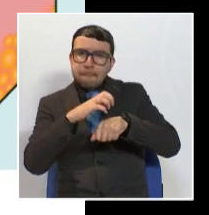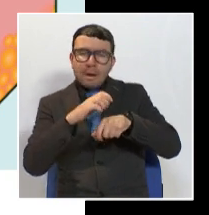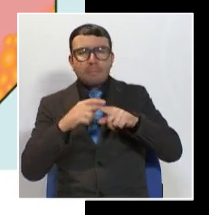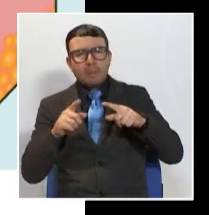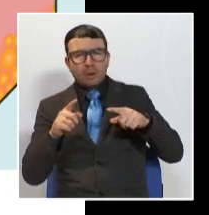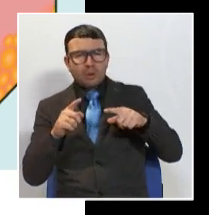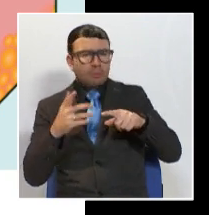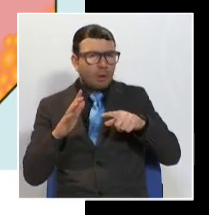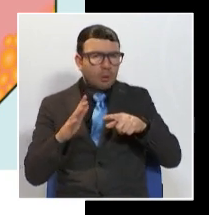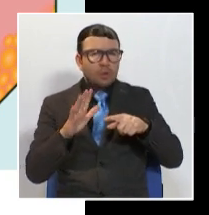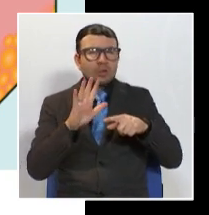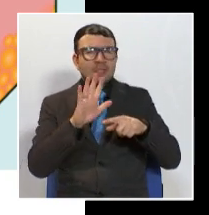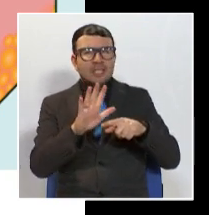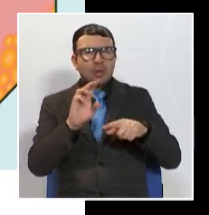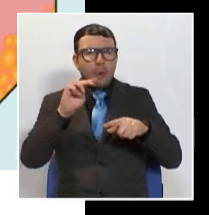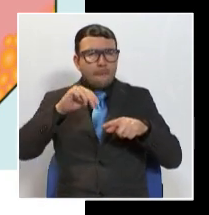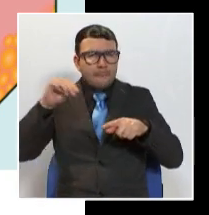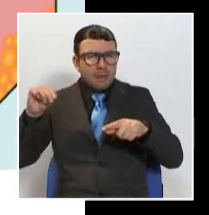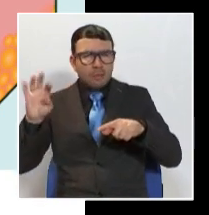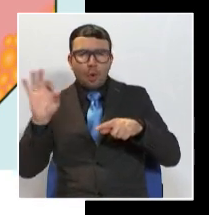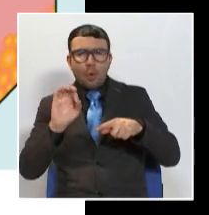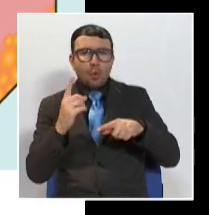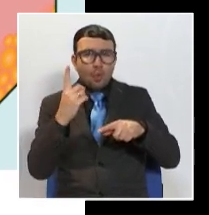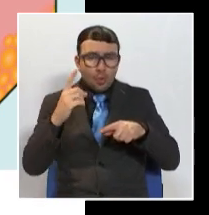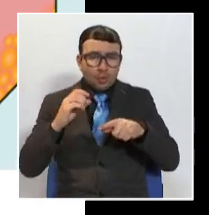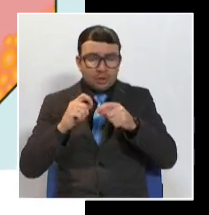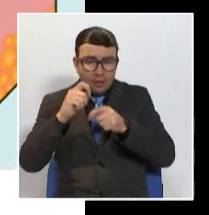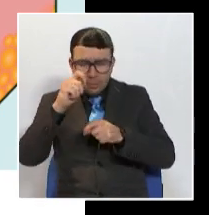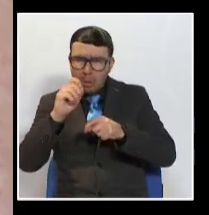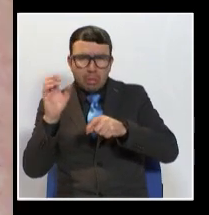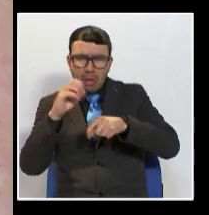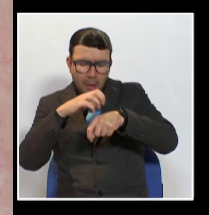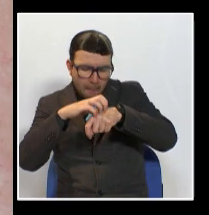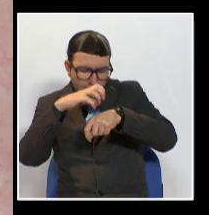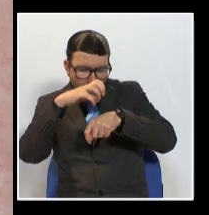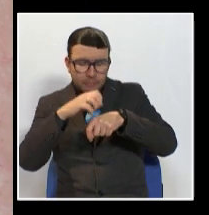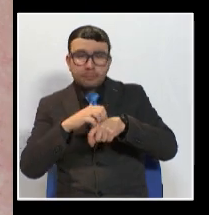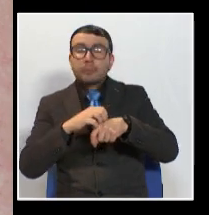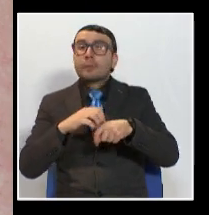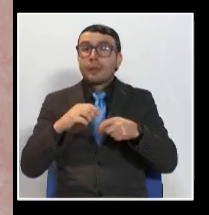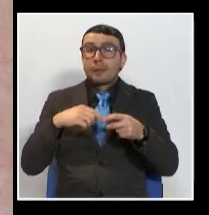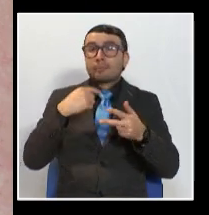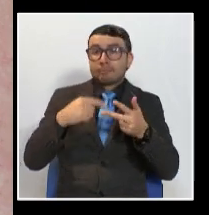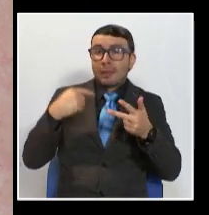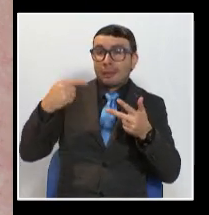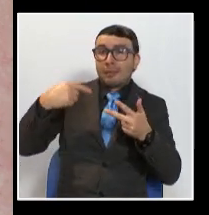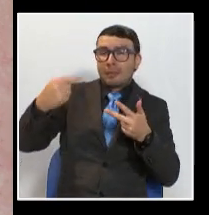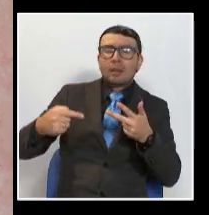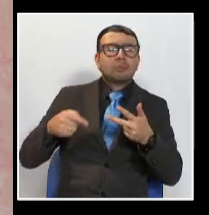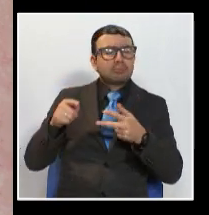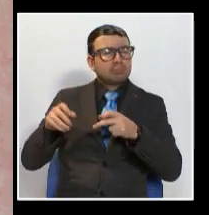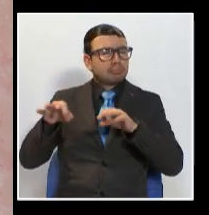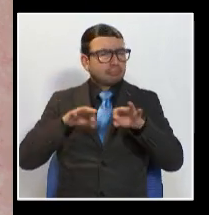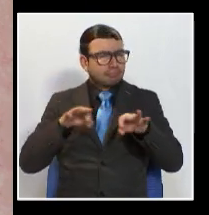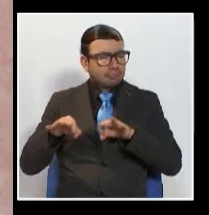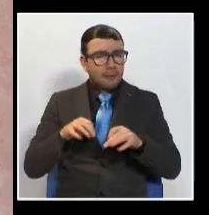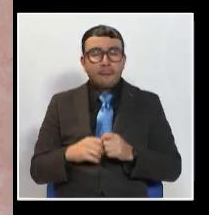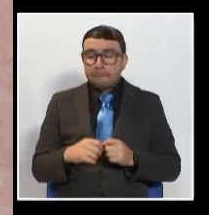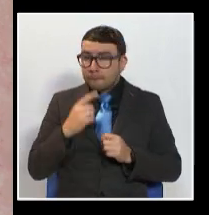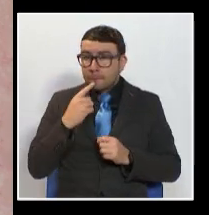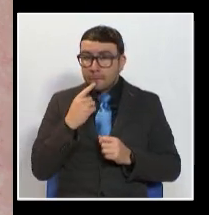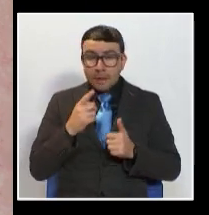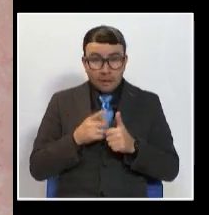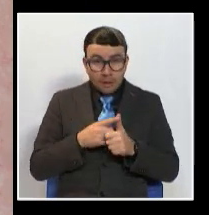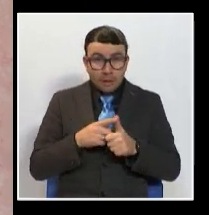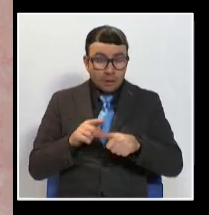los 5 milímetros o al centímetro de diámetro. En la siguiente diapositiva vamos a ver unos ejemplos. Las máculas, cuando son más